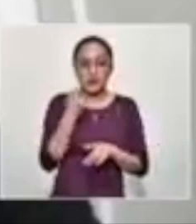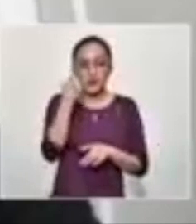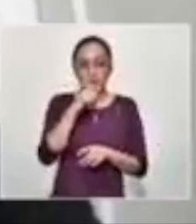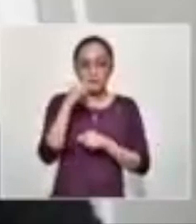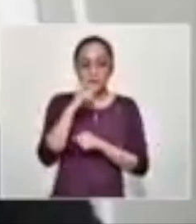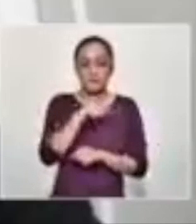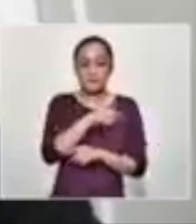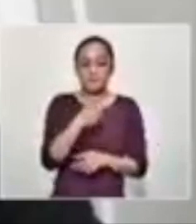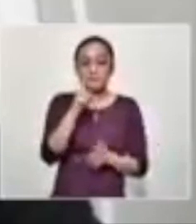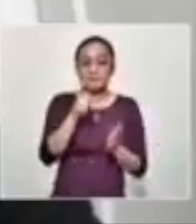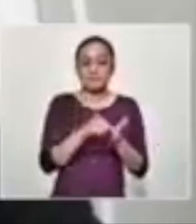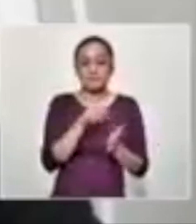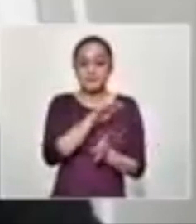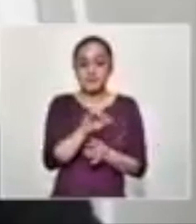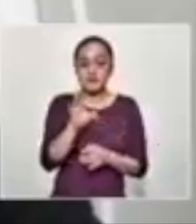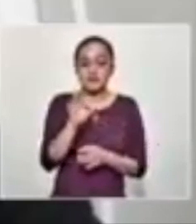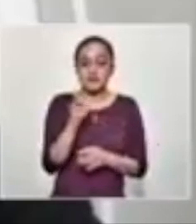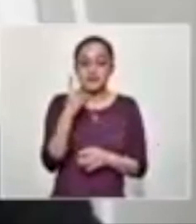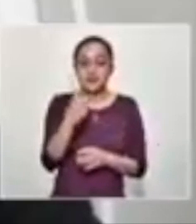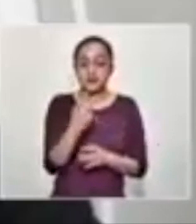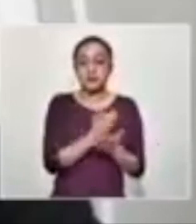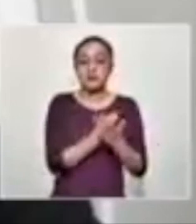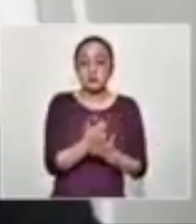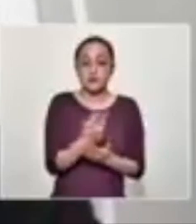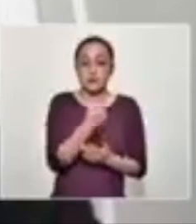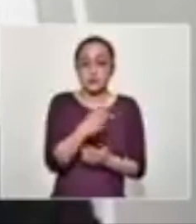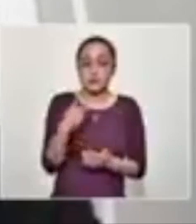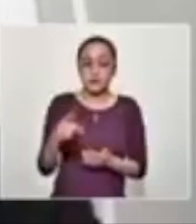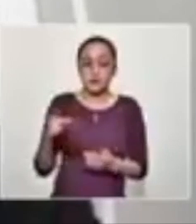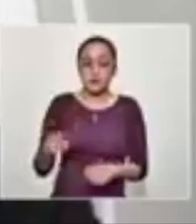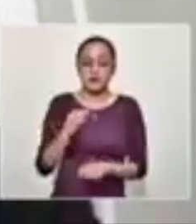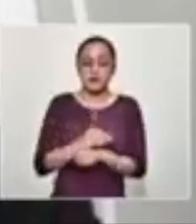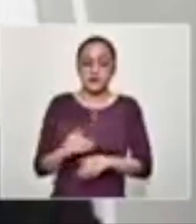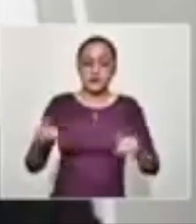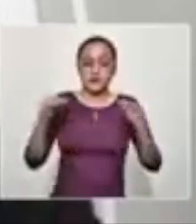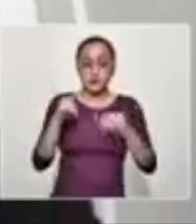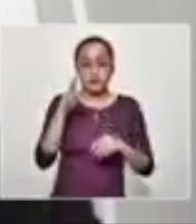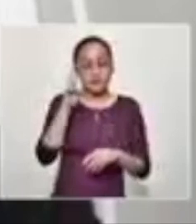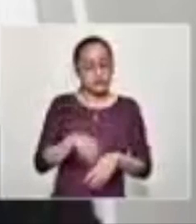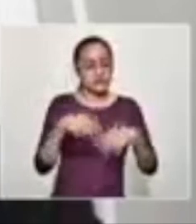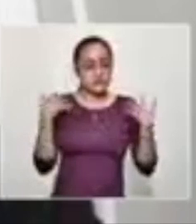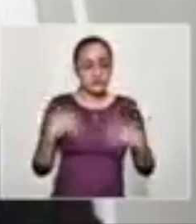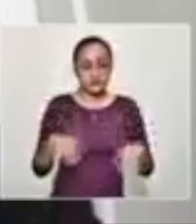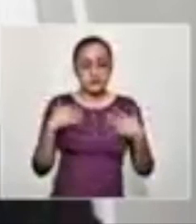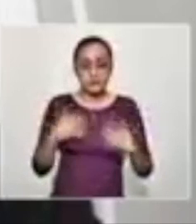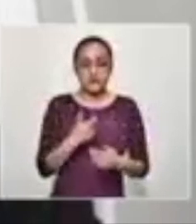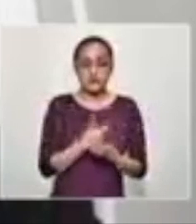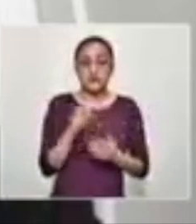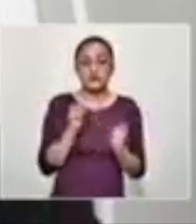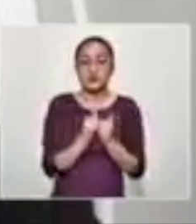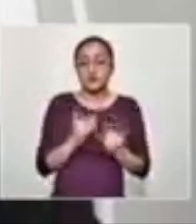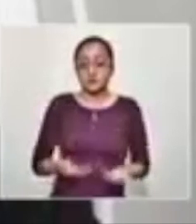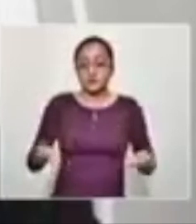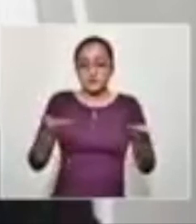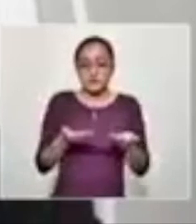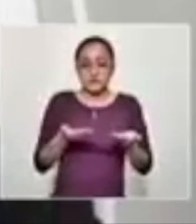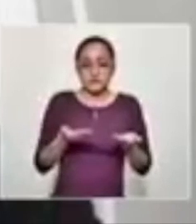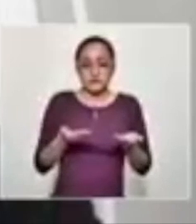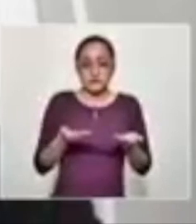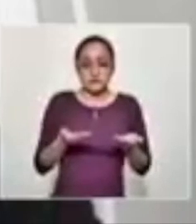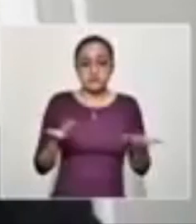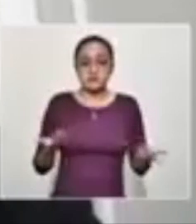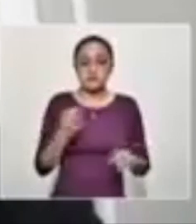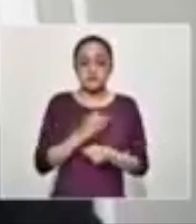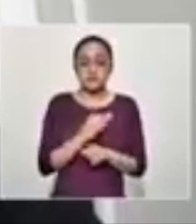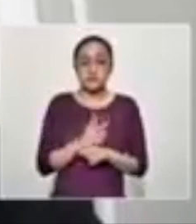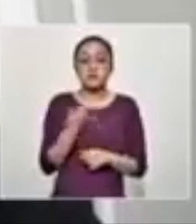estatales moreno valle precisó que esta administración a través de carreteras de cuota de puebla analizará qué alternativas son viables para que